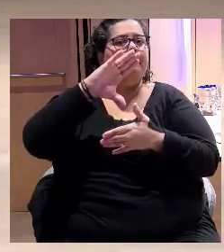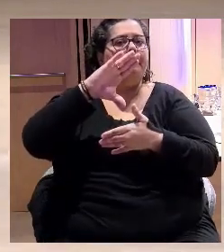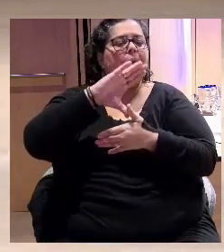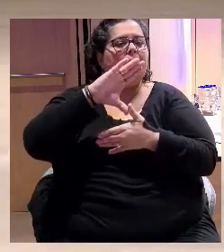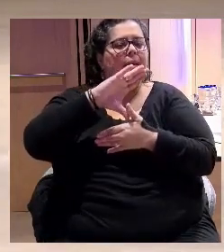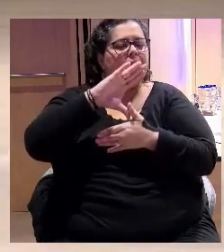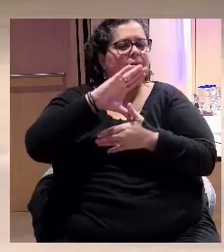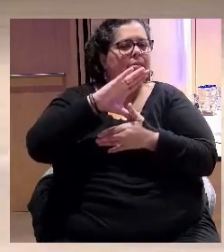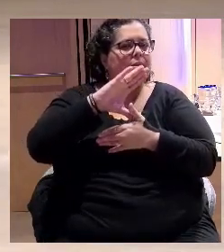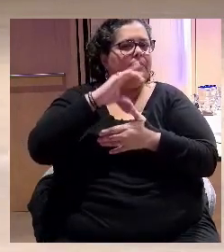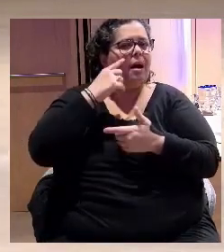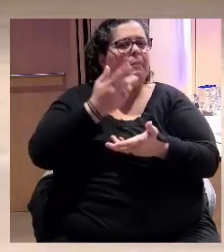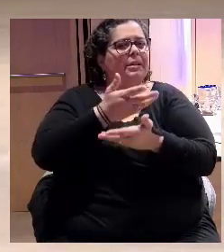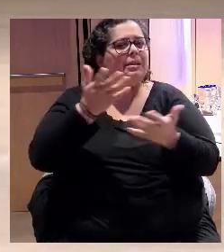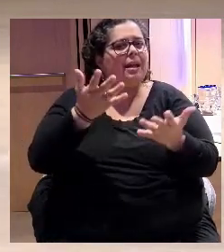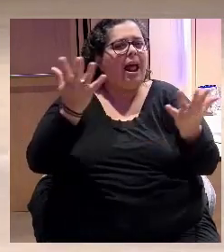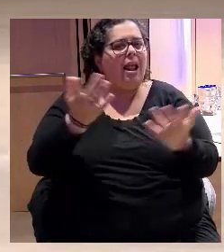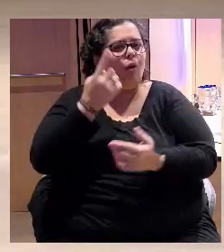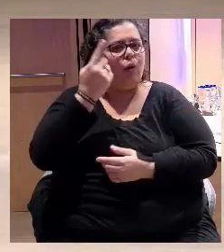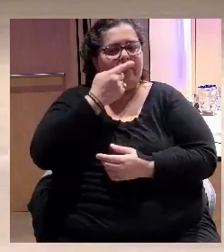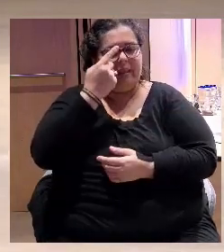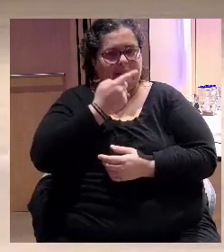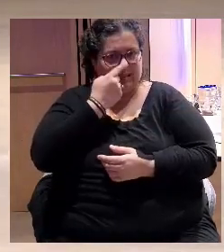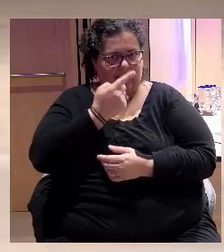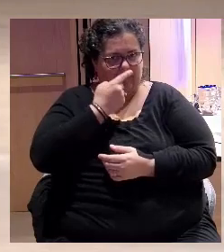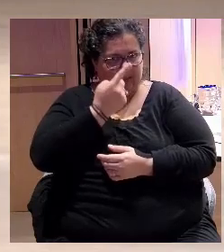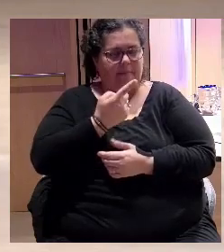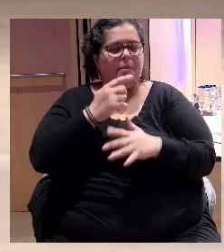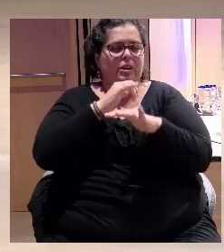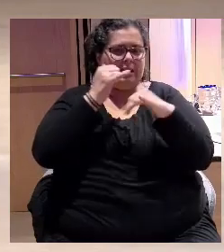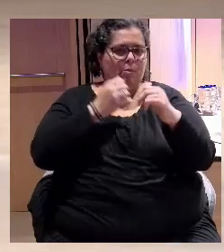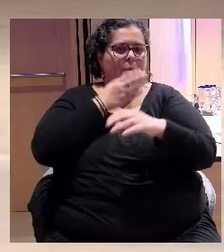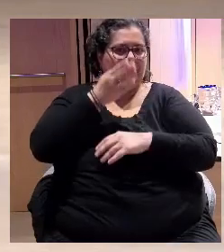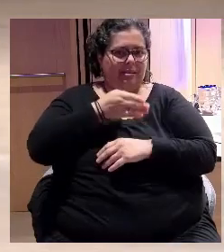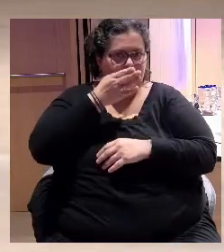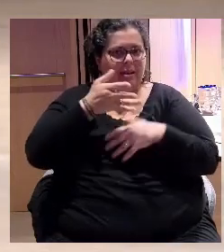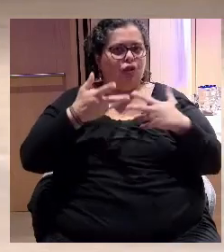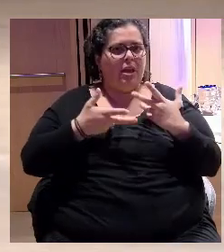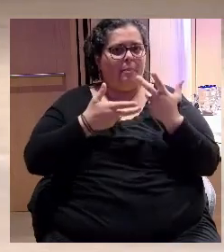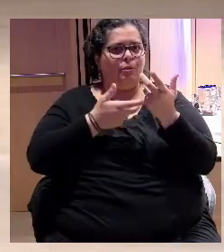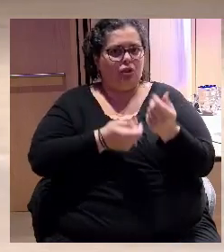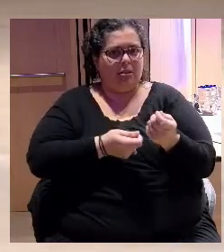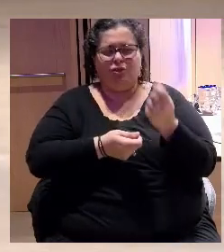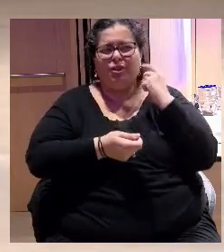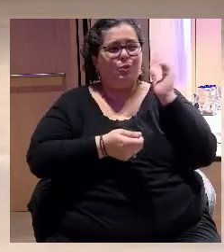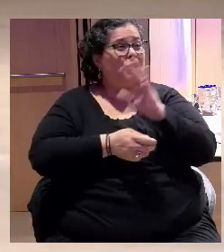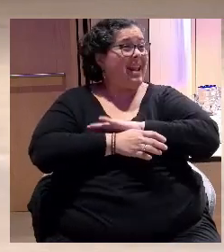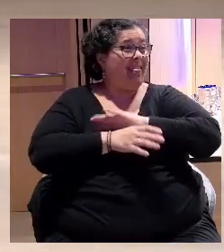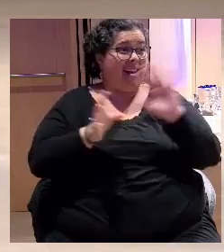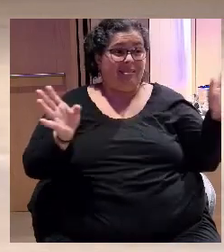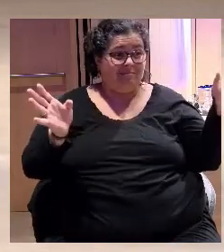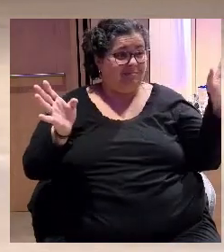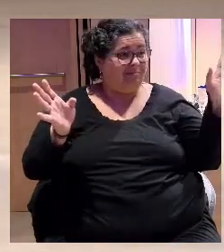lo cual desde UNFPA hemos estado participando, apoyando y es un privilegio compartir esto.